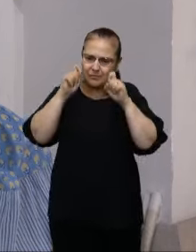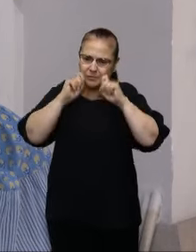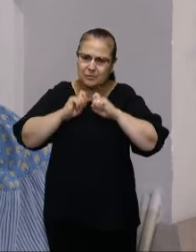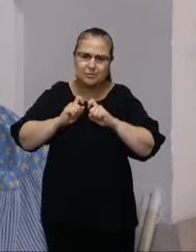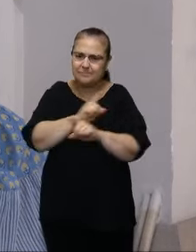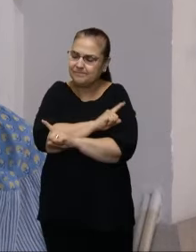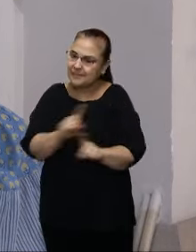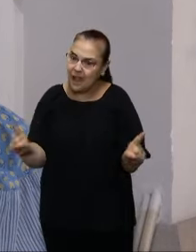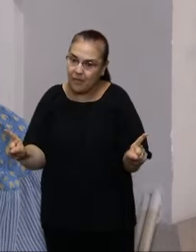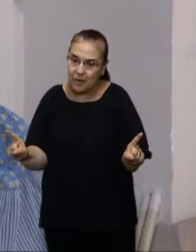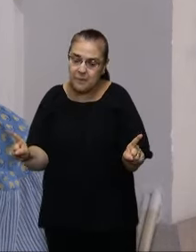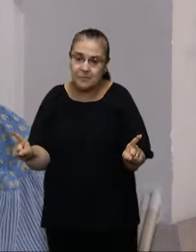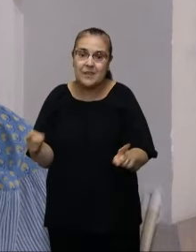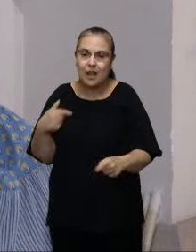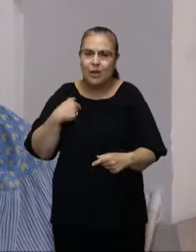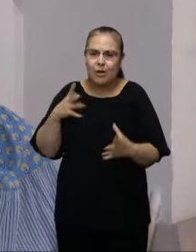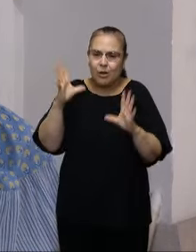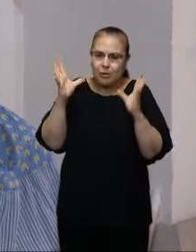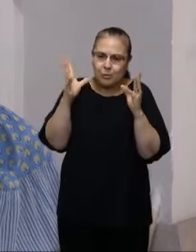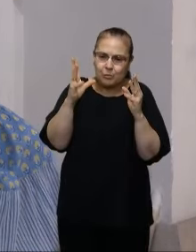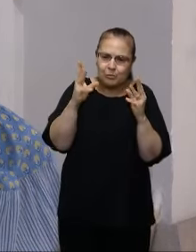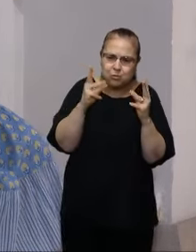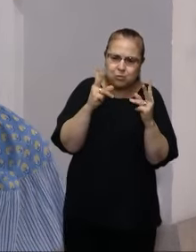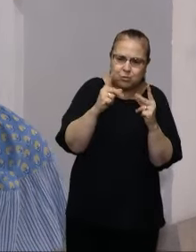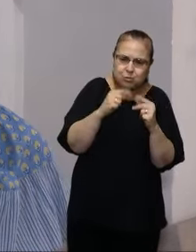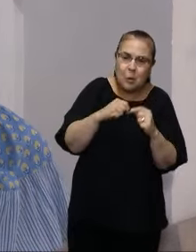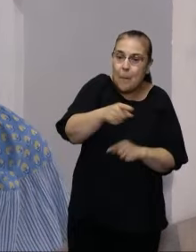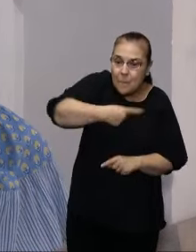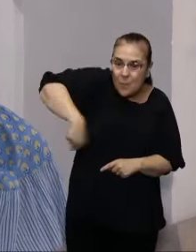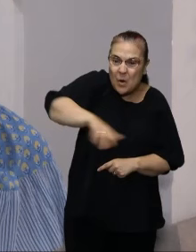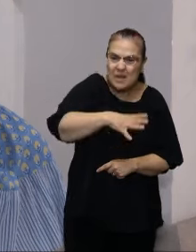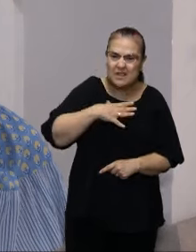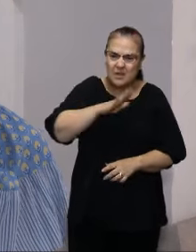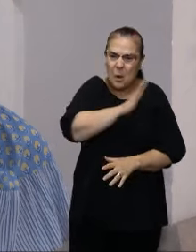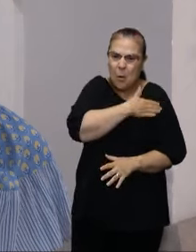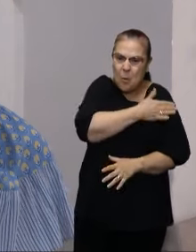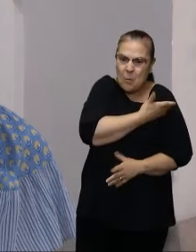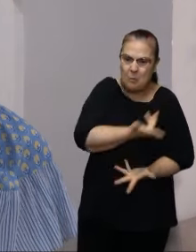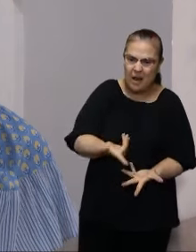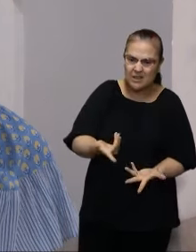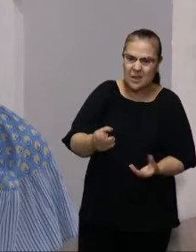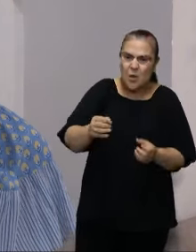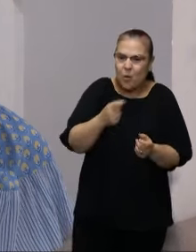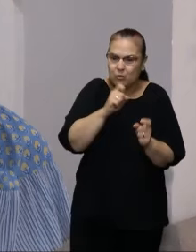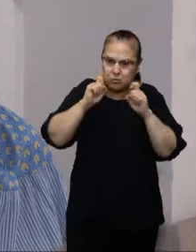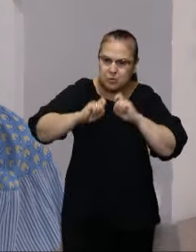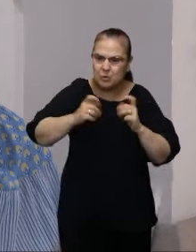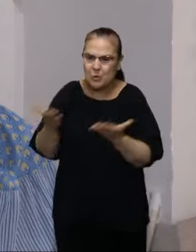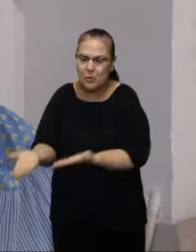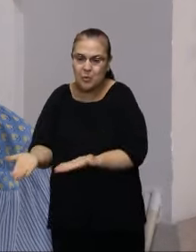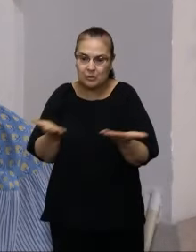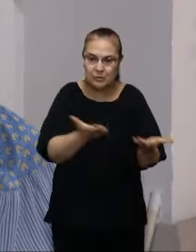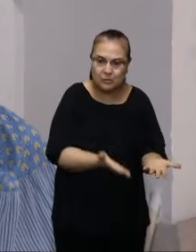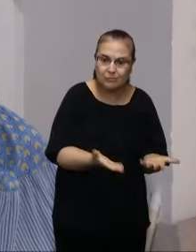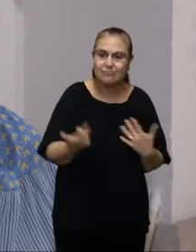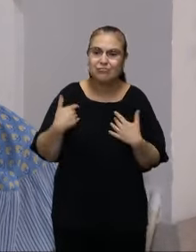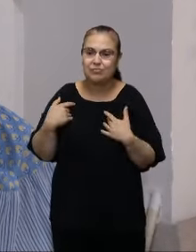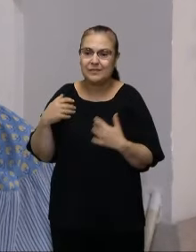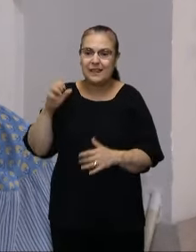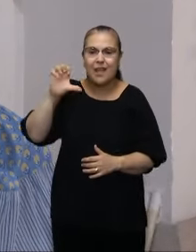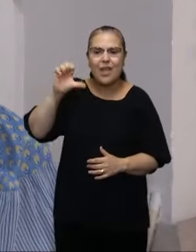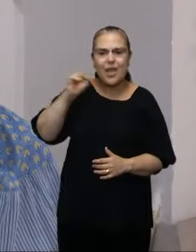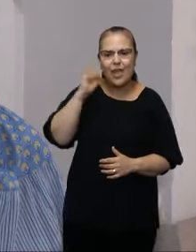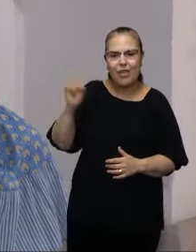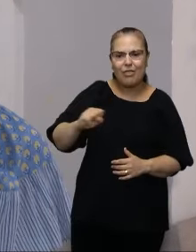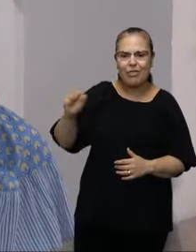lloraréis. Os consumiréis por vuestras culpas y gemiréis unos con otros. Ezequiel